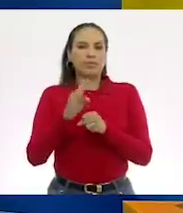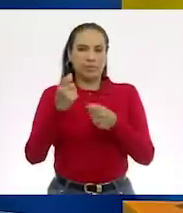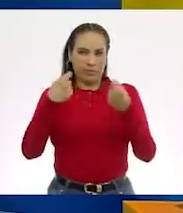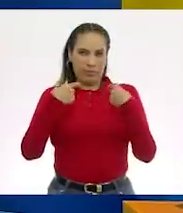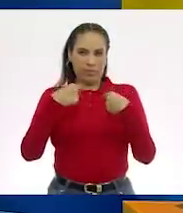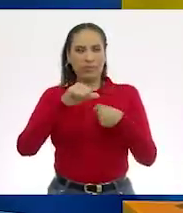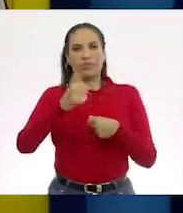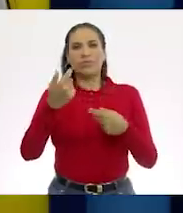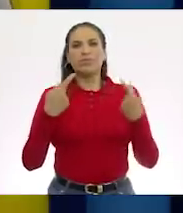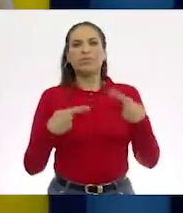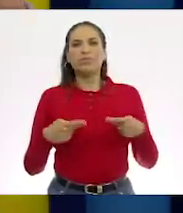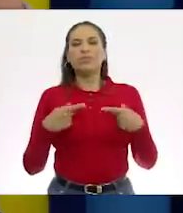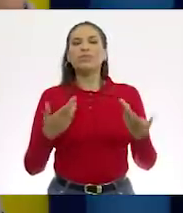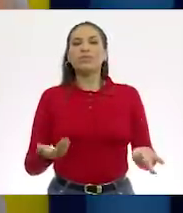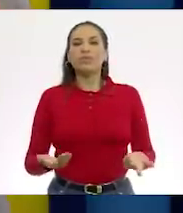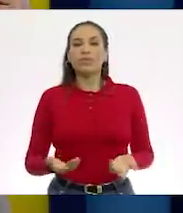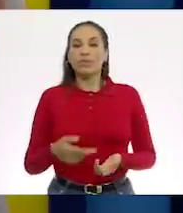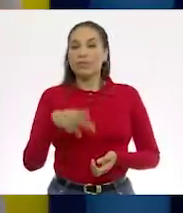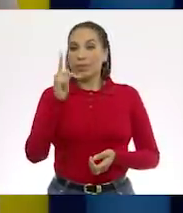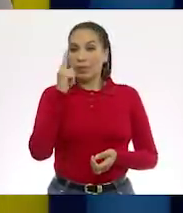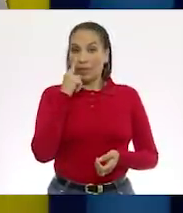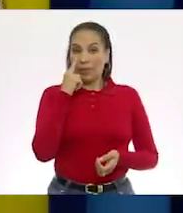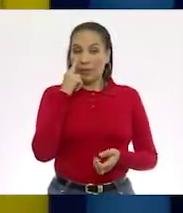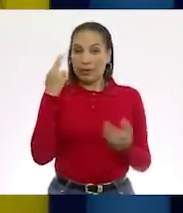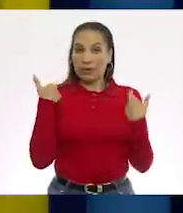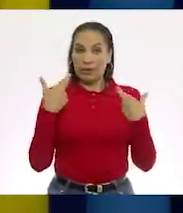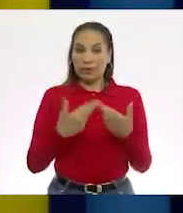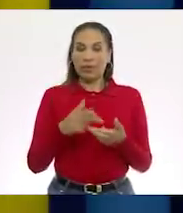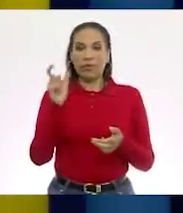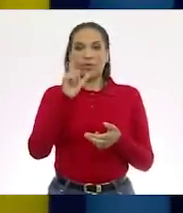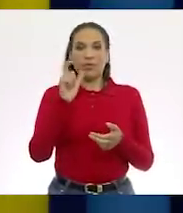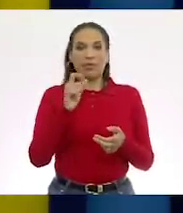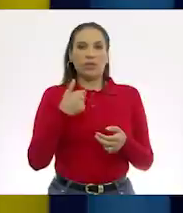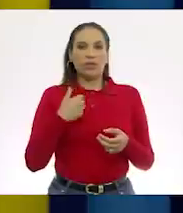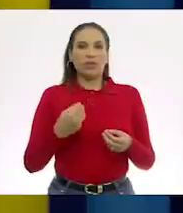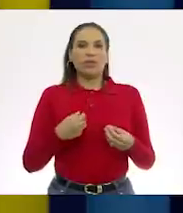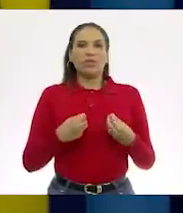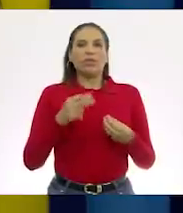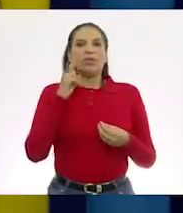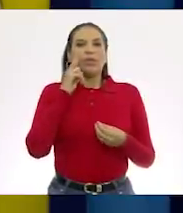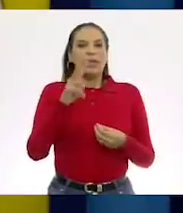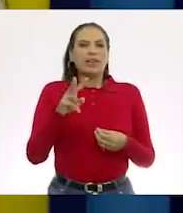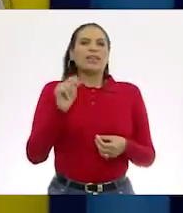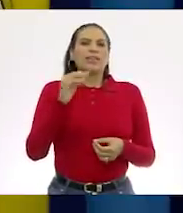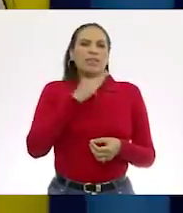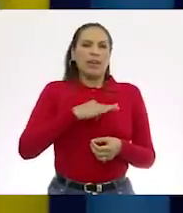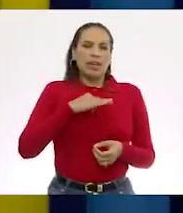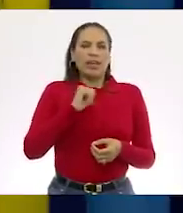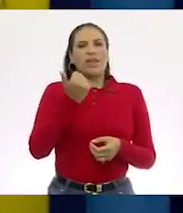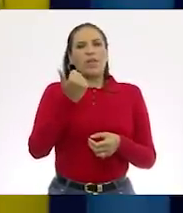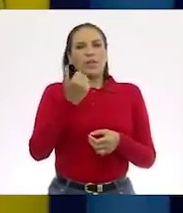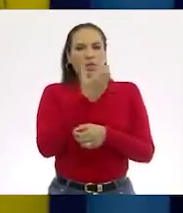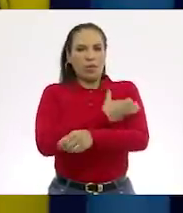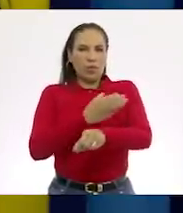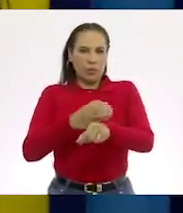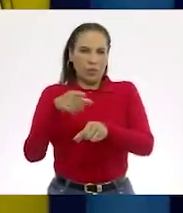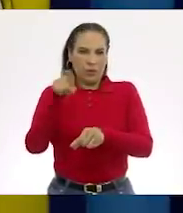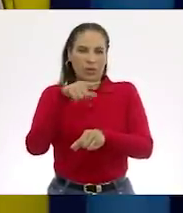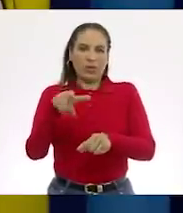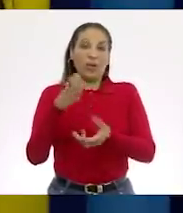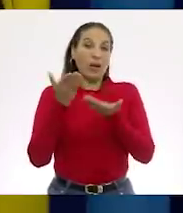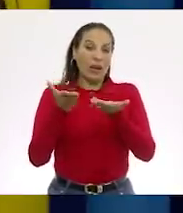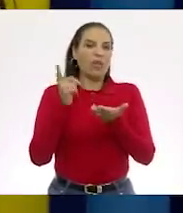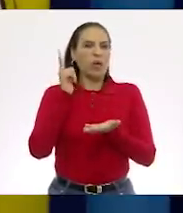los demás. Pero fíjate, maestra, cuando veía que felicitaban a algún compañero por algún triunfo, me daba mucho